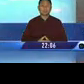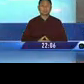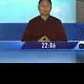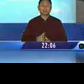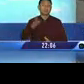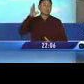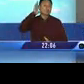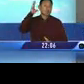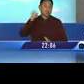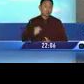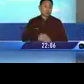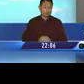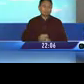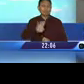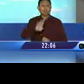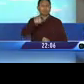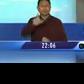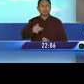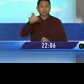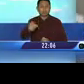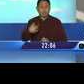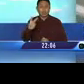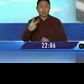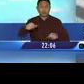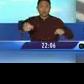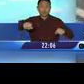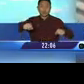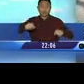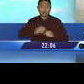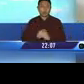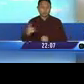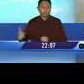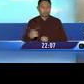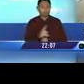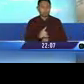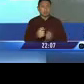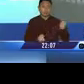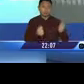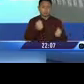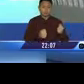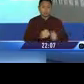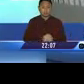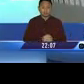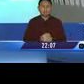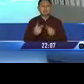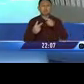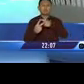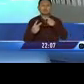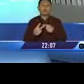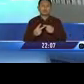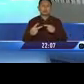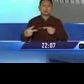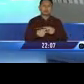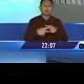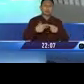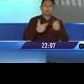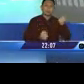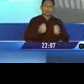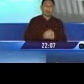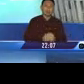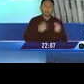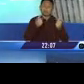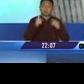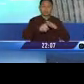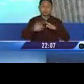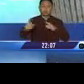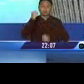Cuenca. Cuatro desconocidos en dos motocicletas se acercaron al vehículo. Dos de ellos violentan el carro y salen a